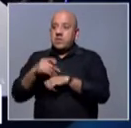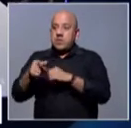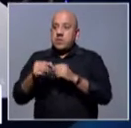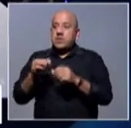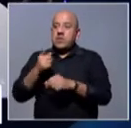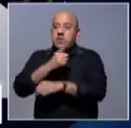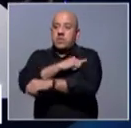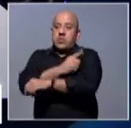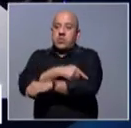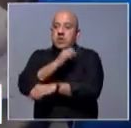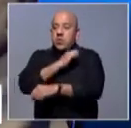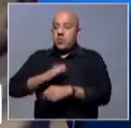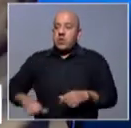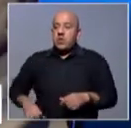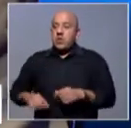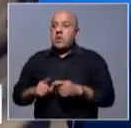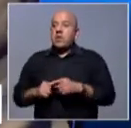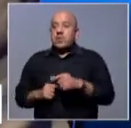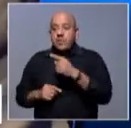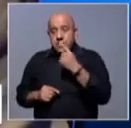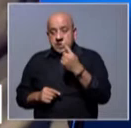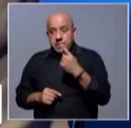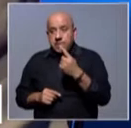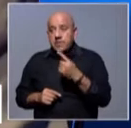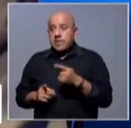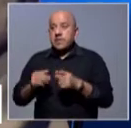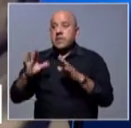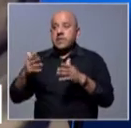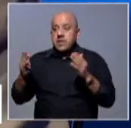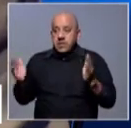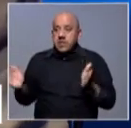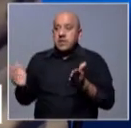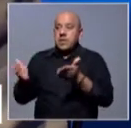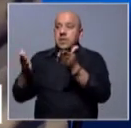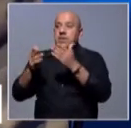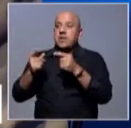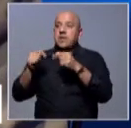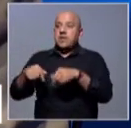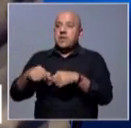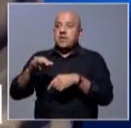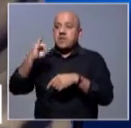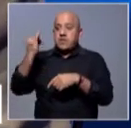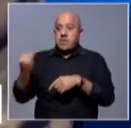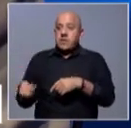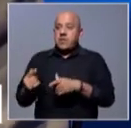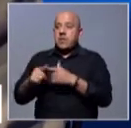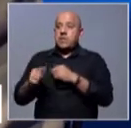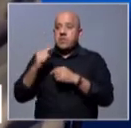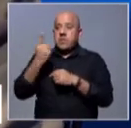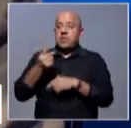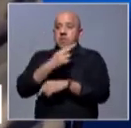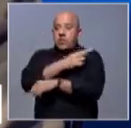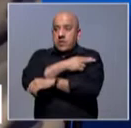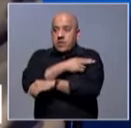poder ejecutivo pero principalmente de quienes promovieron la designación de mannini primero como general